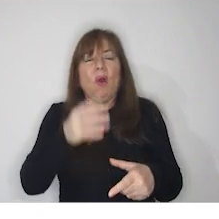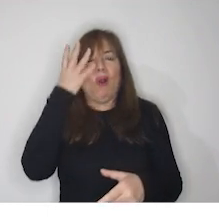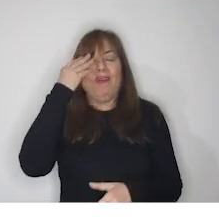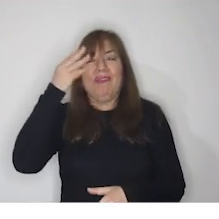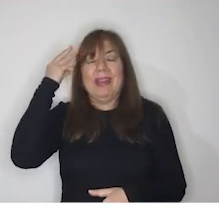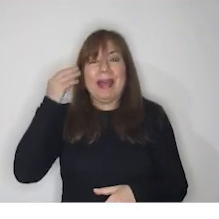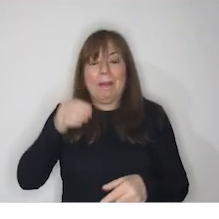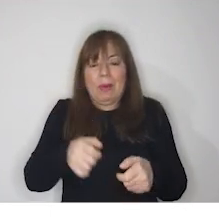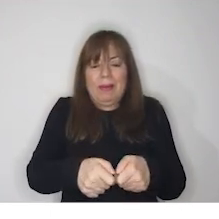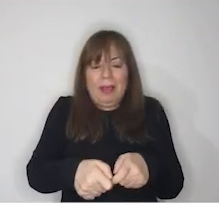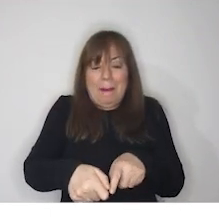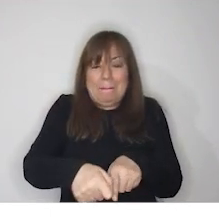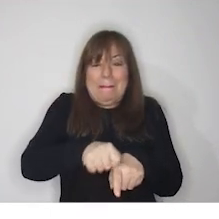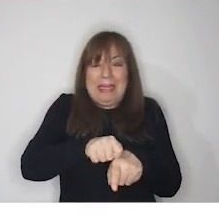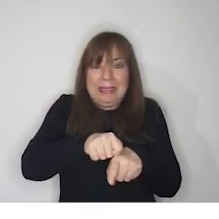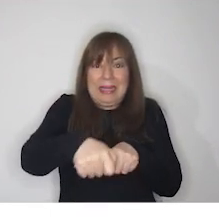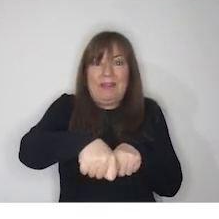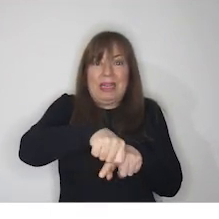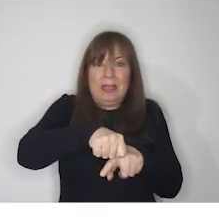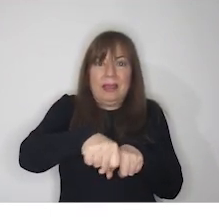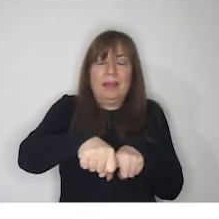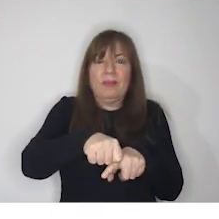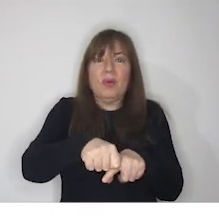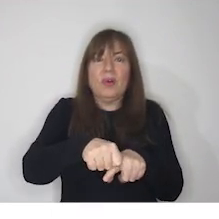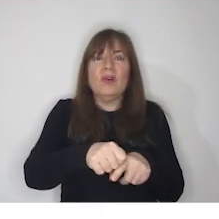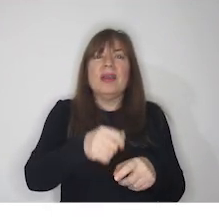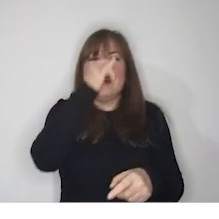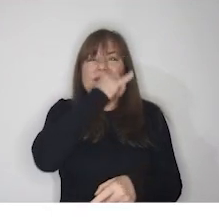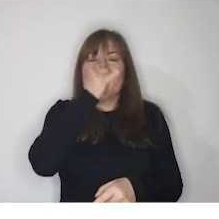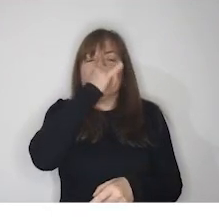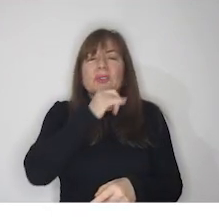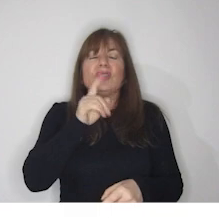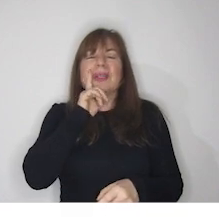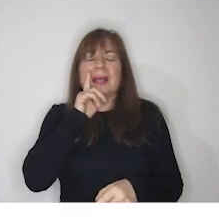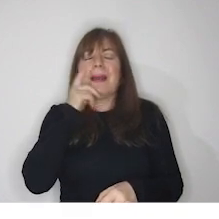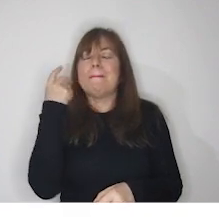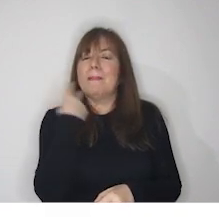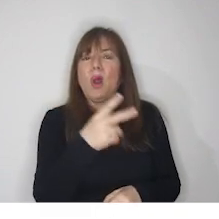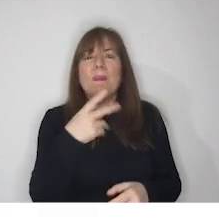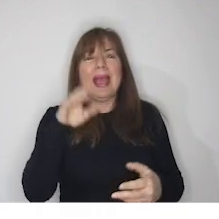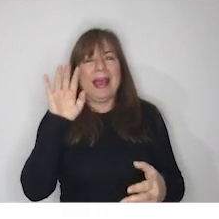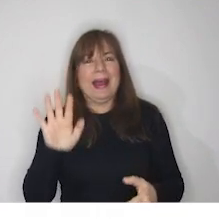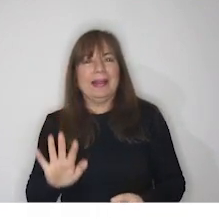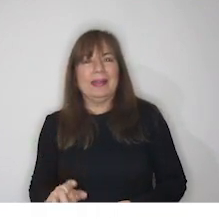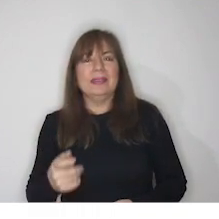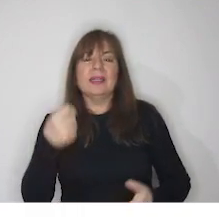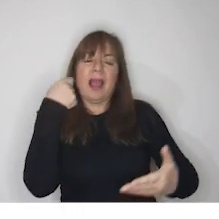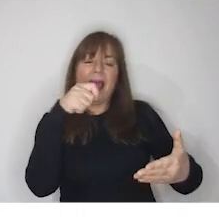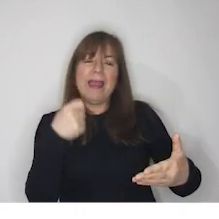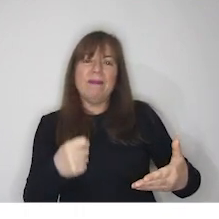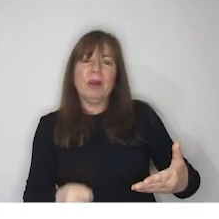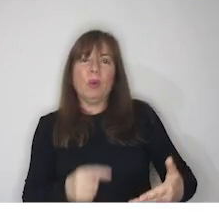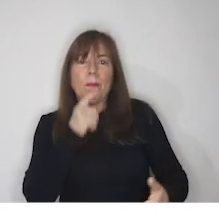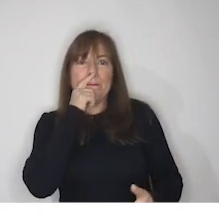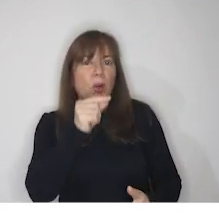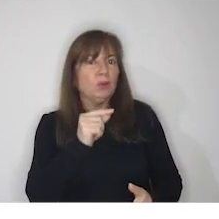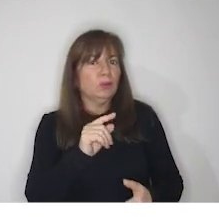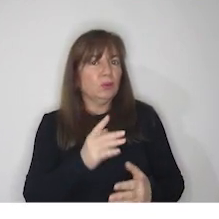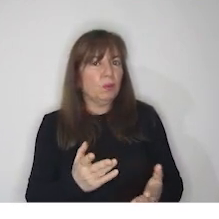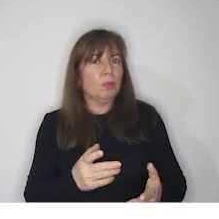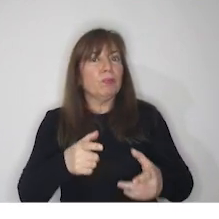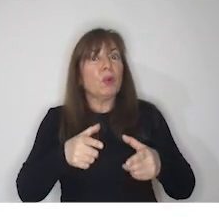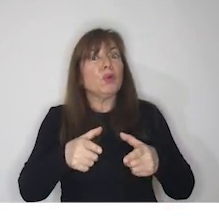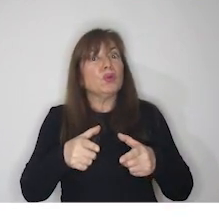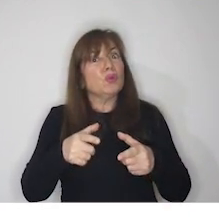sangre. Puede aparecer cuando olvidamos usar preservativos o condón durante la actividad sexual y cada infección tiene su